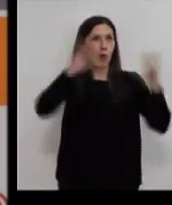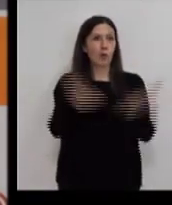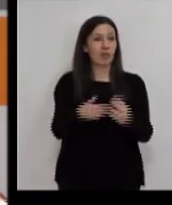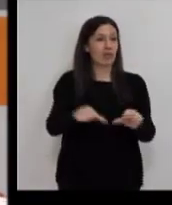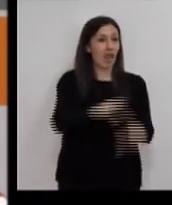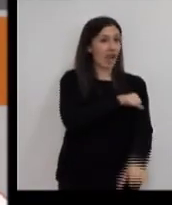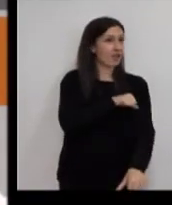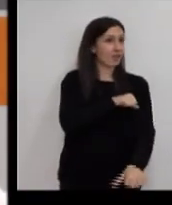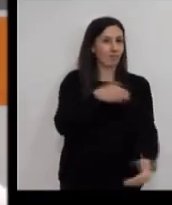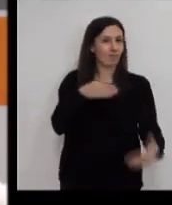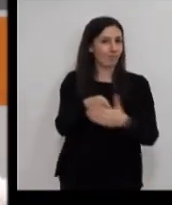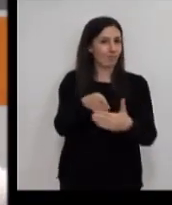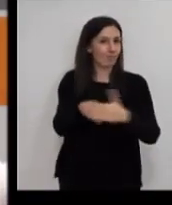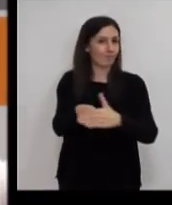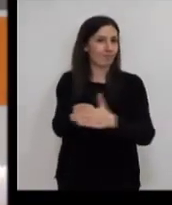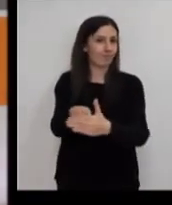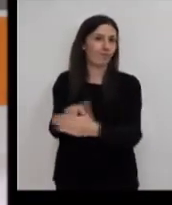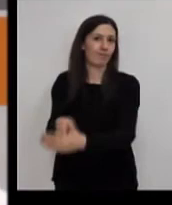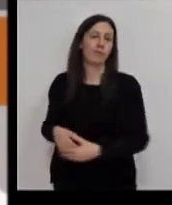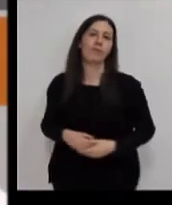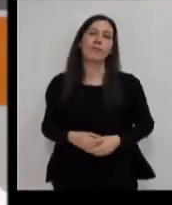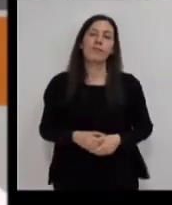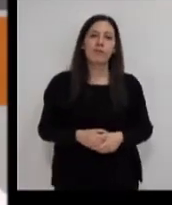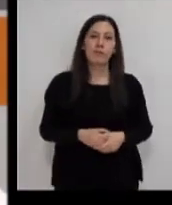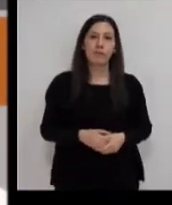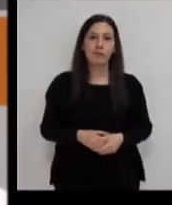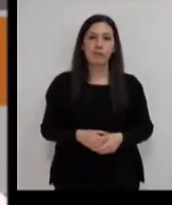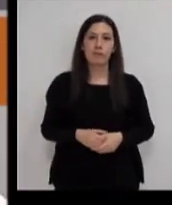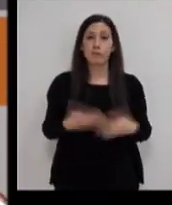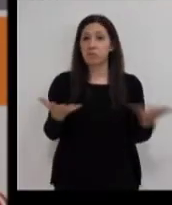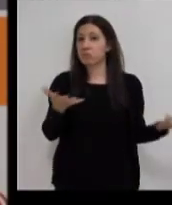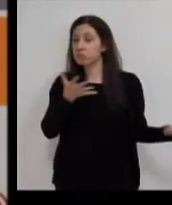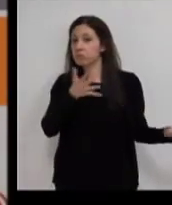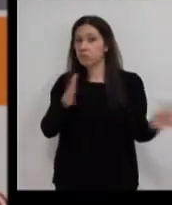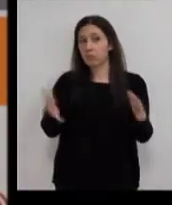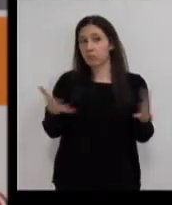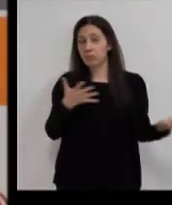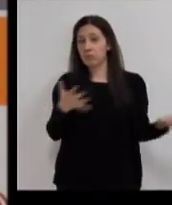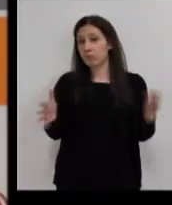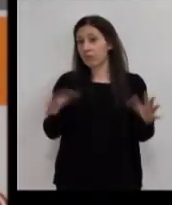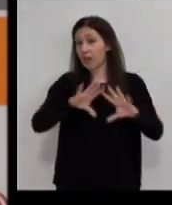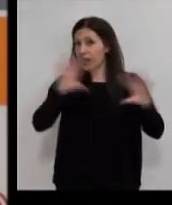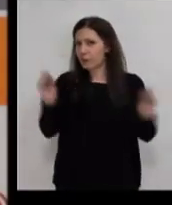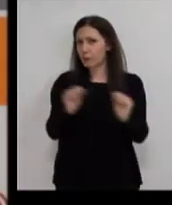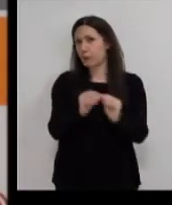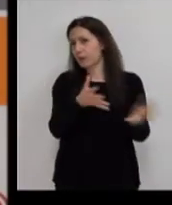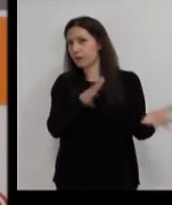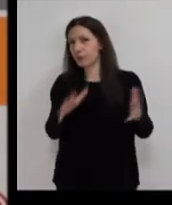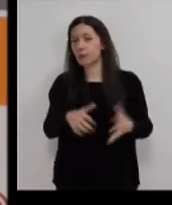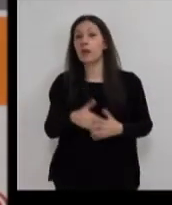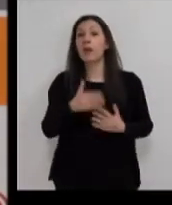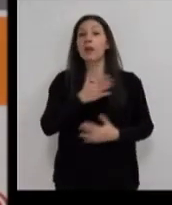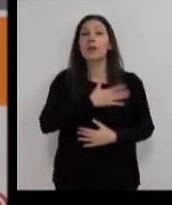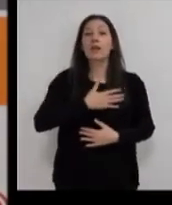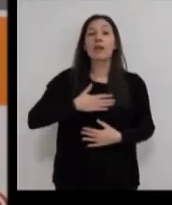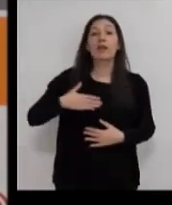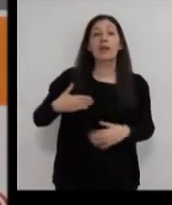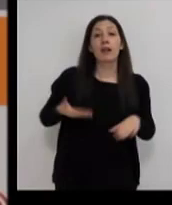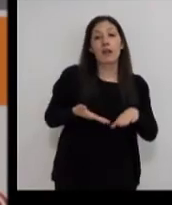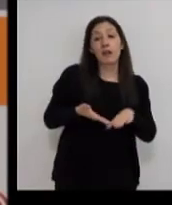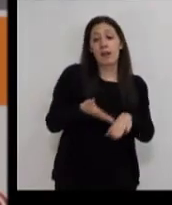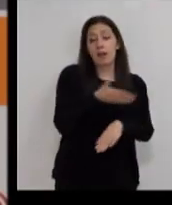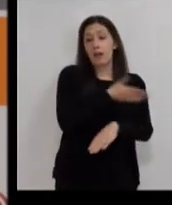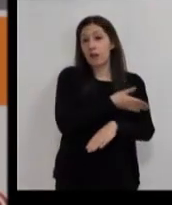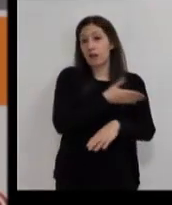a nuevos mundos, ¿no? Que hasta entonces estaban vedados para ellos. Entonces, bueno, pues más o menos este